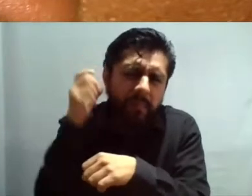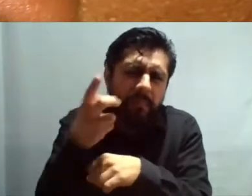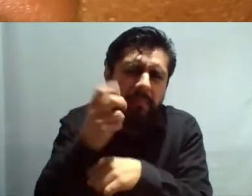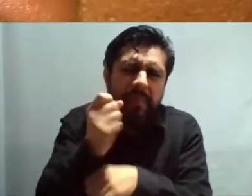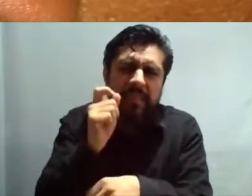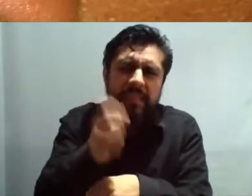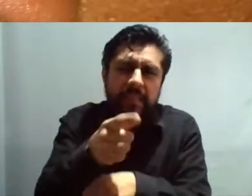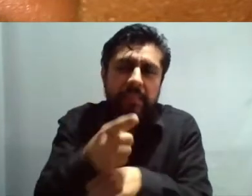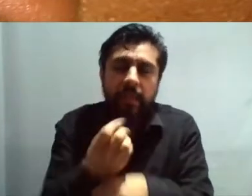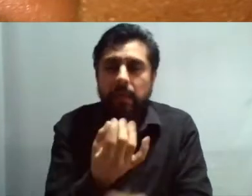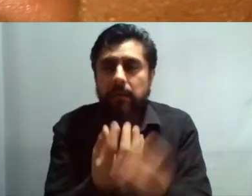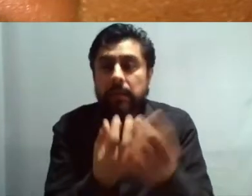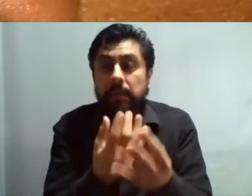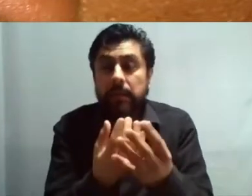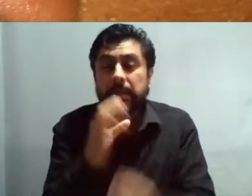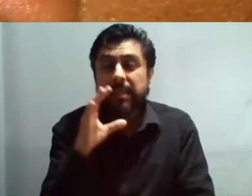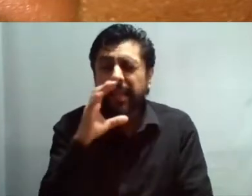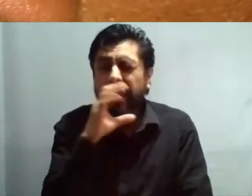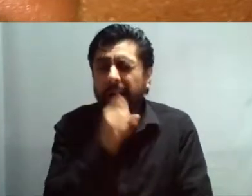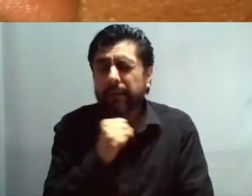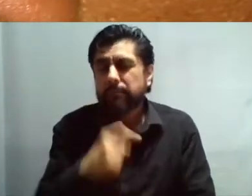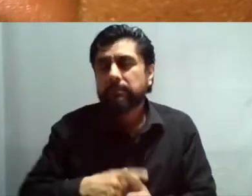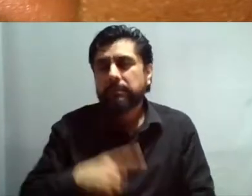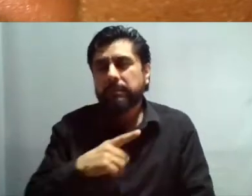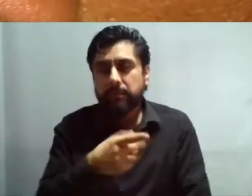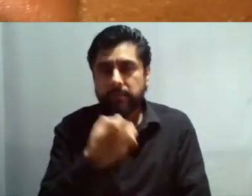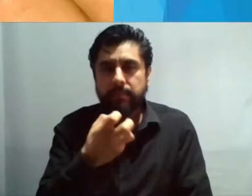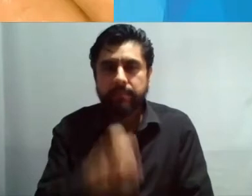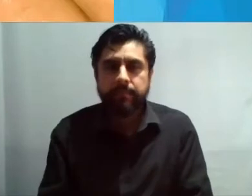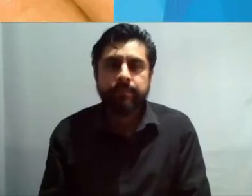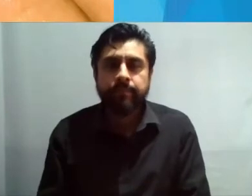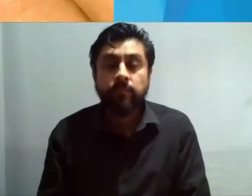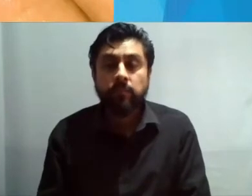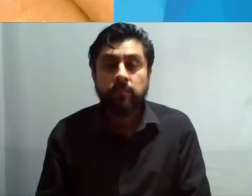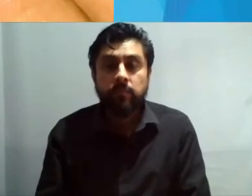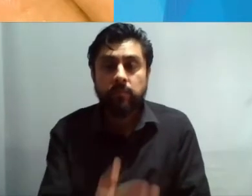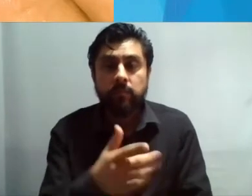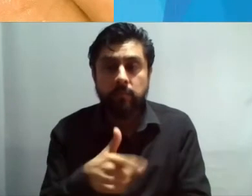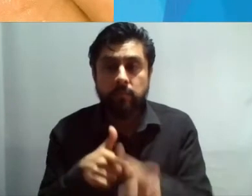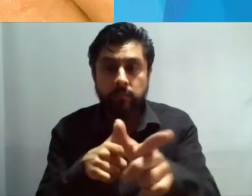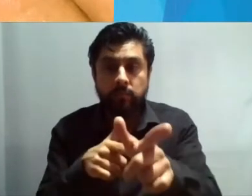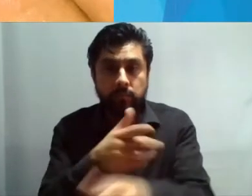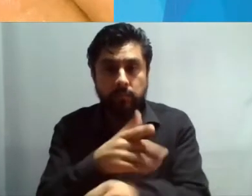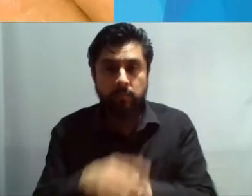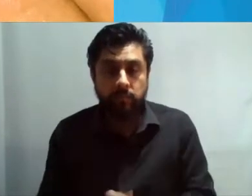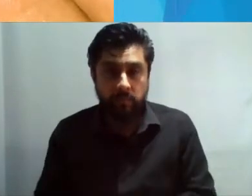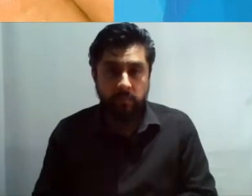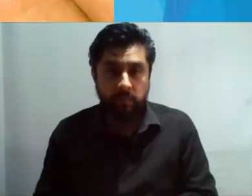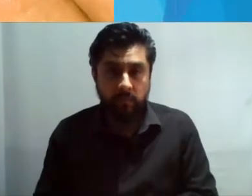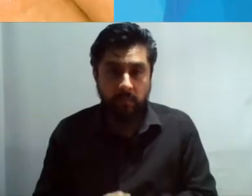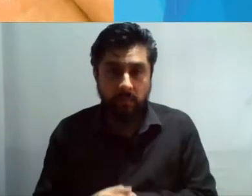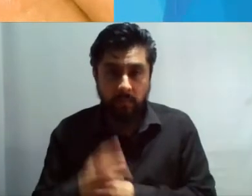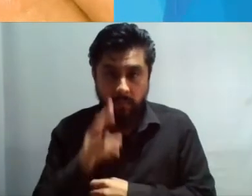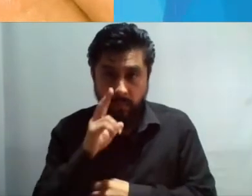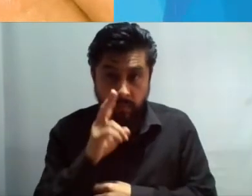persona. Ahora vamos a ver las imágenes como de atrás. Damos siguiente, por favor. Es decir, estoy tomando